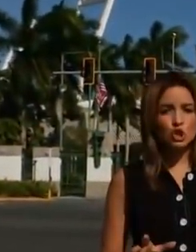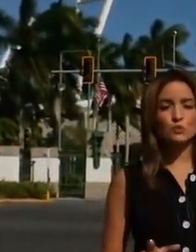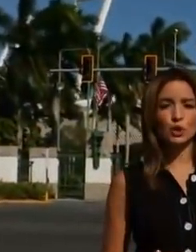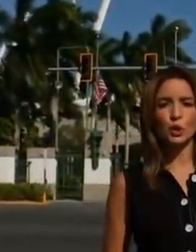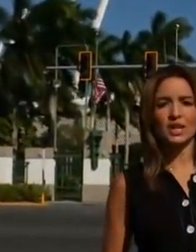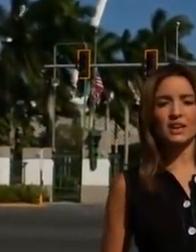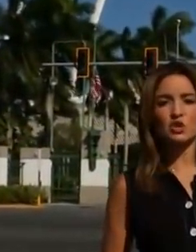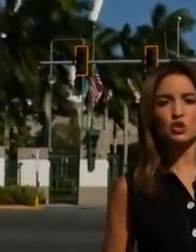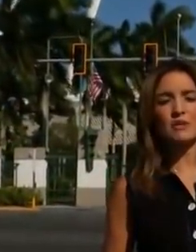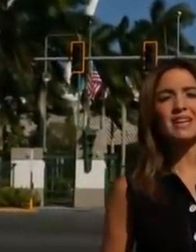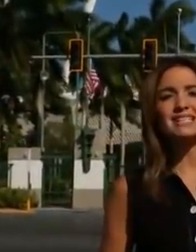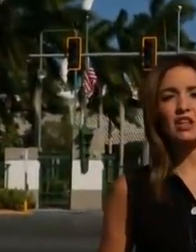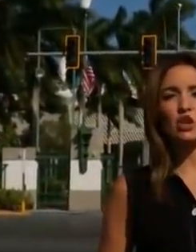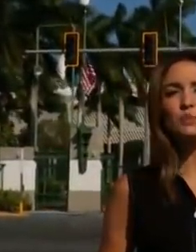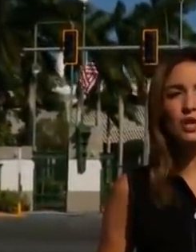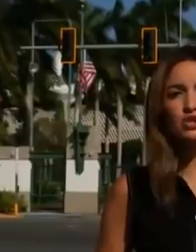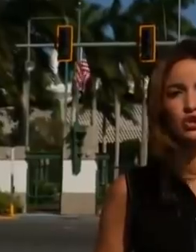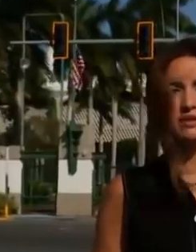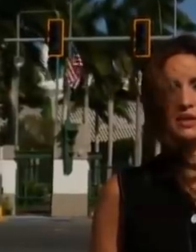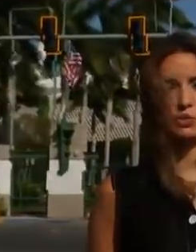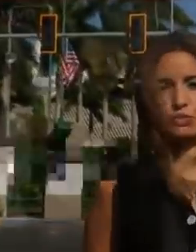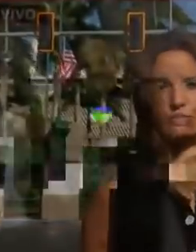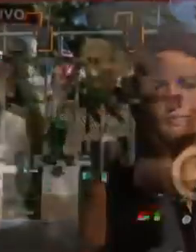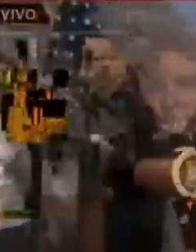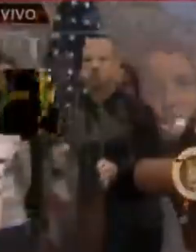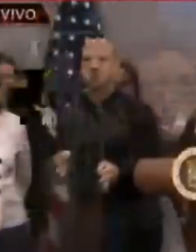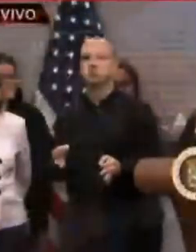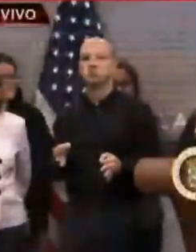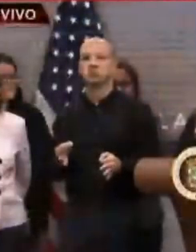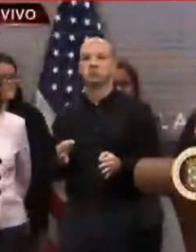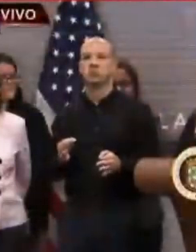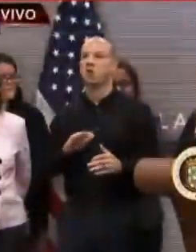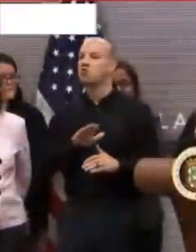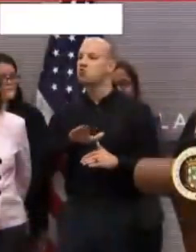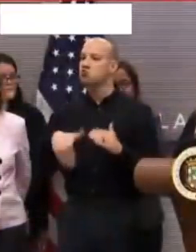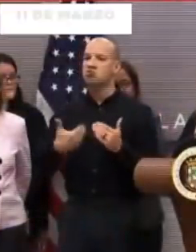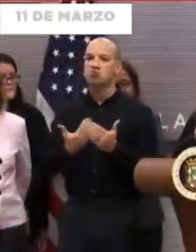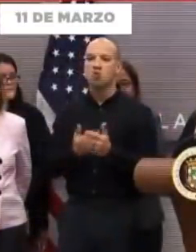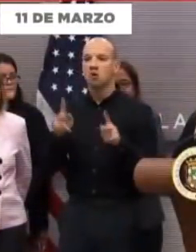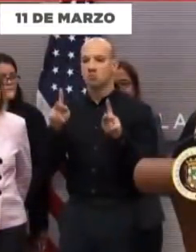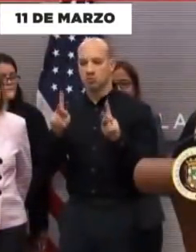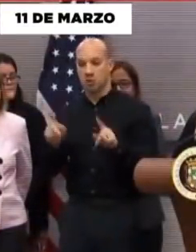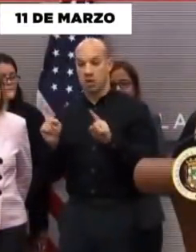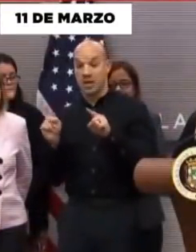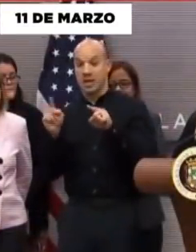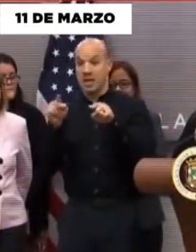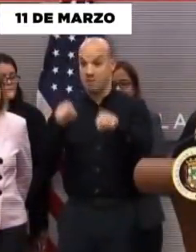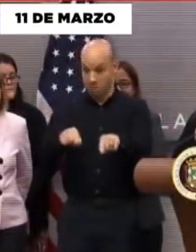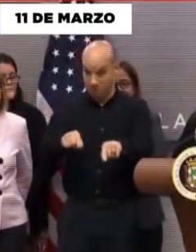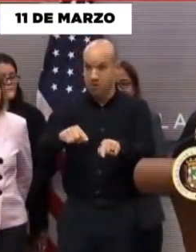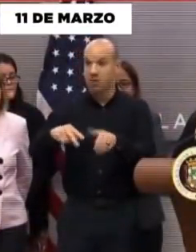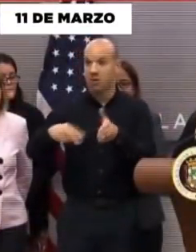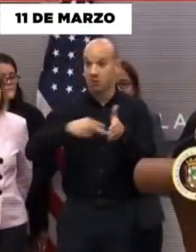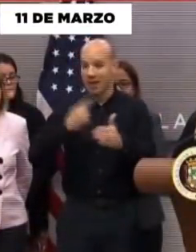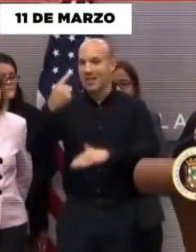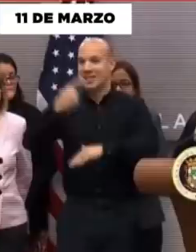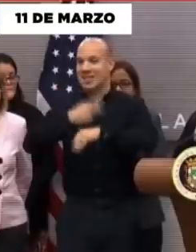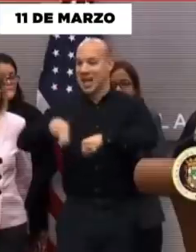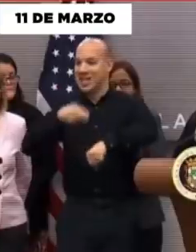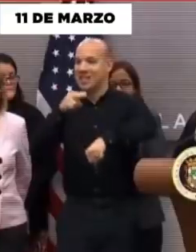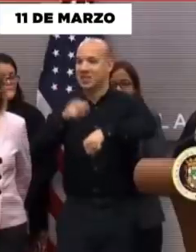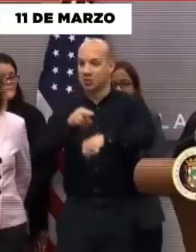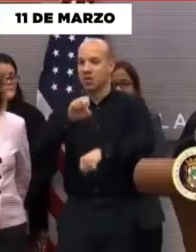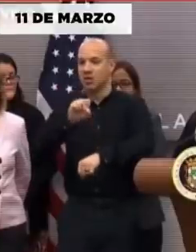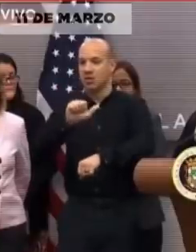que muchos puertorriqueños habían estado expuestos al virus. Toda persona que acudió al Festival del Día Nacional